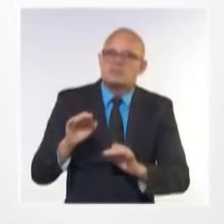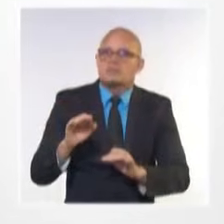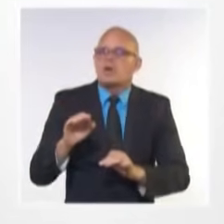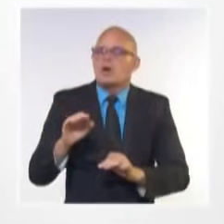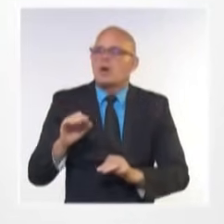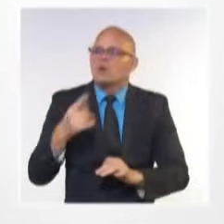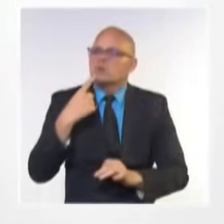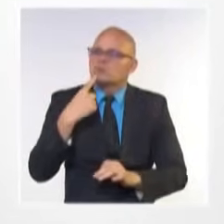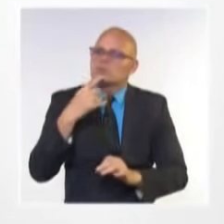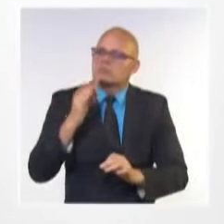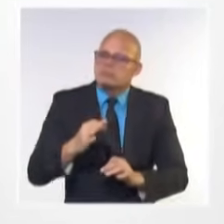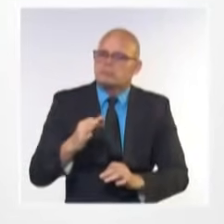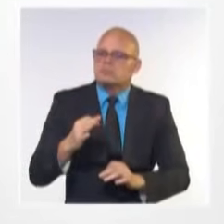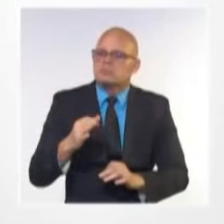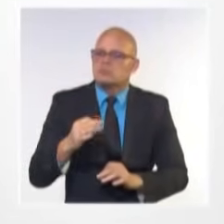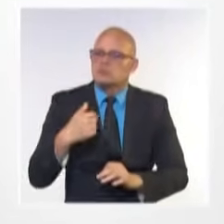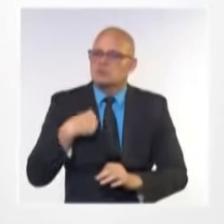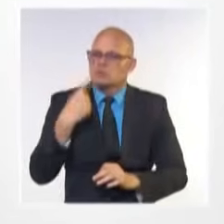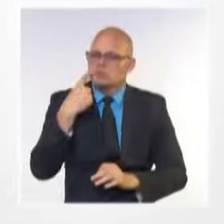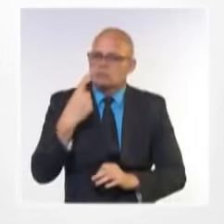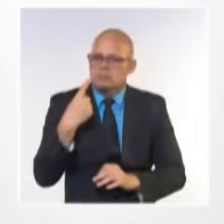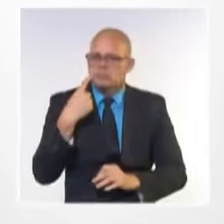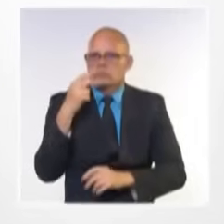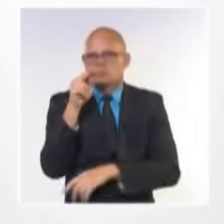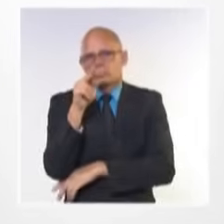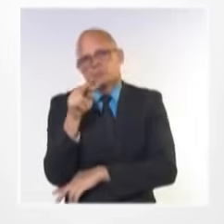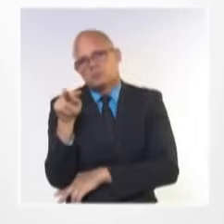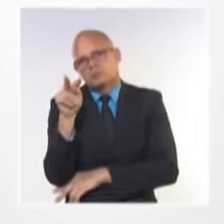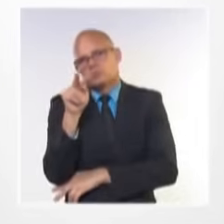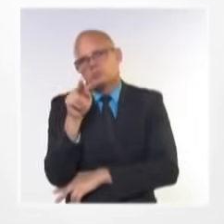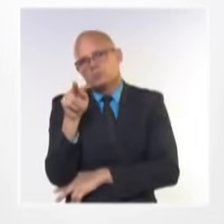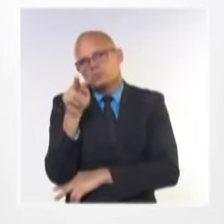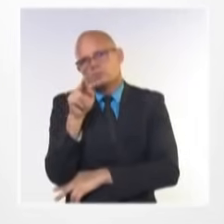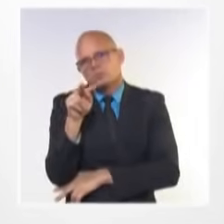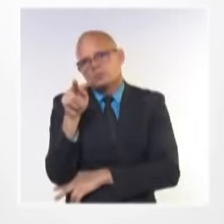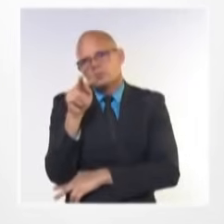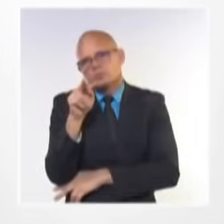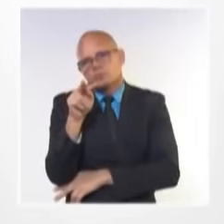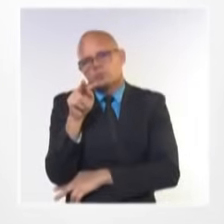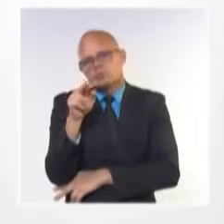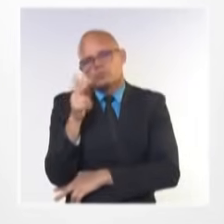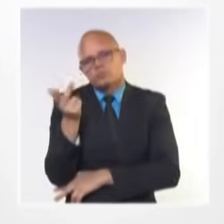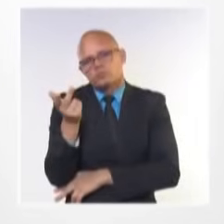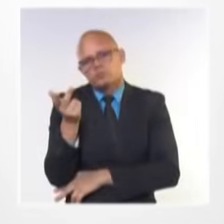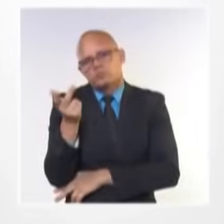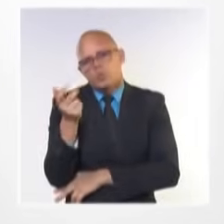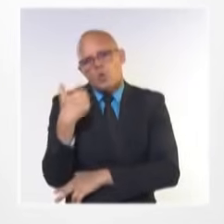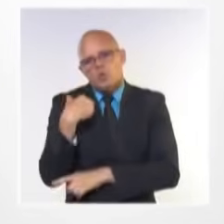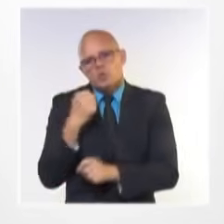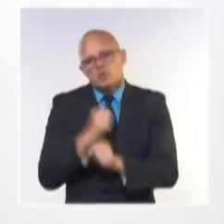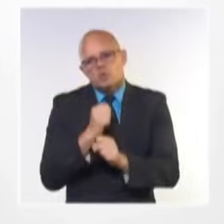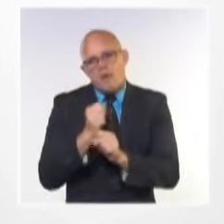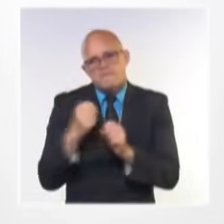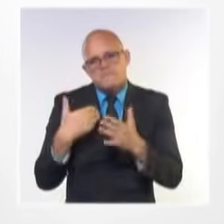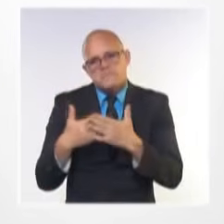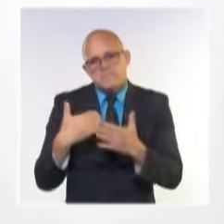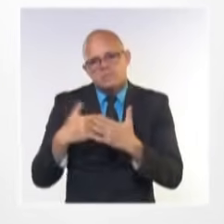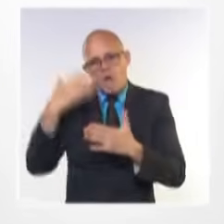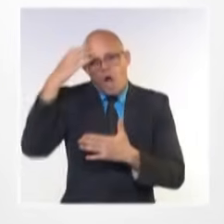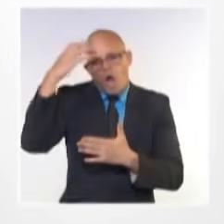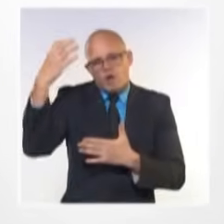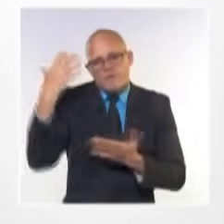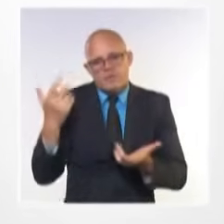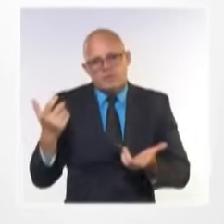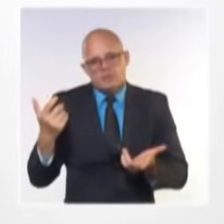esto, dice, bueno, yo soy empresario del sector estatal, lo mejor que hago es no encadenarme con el